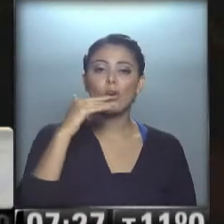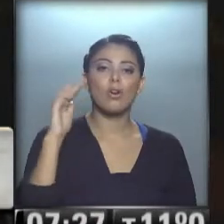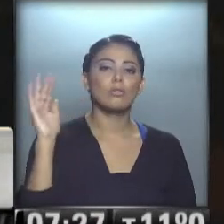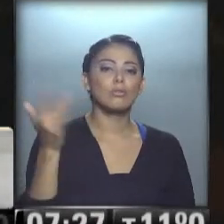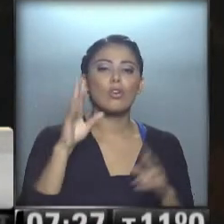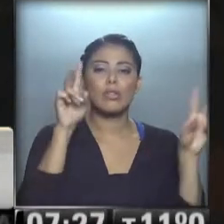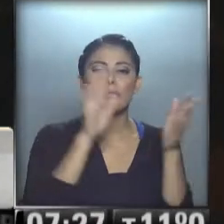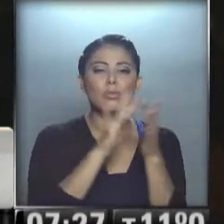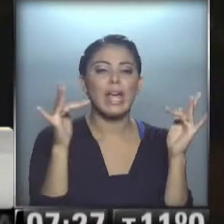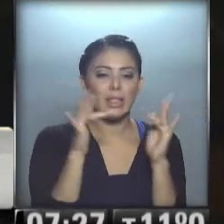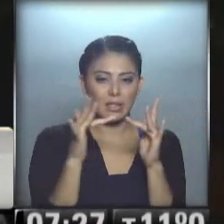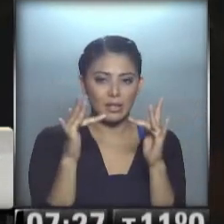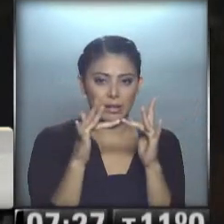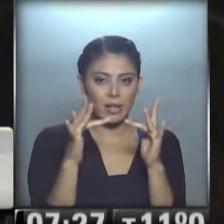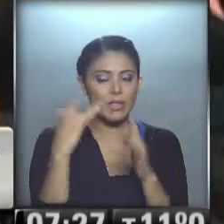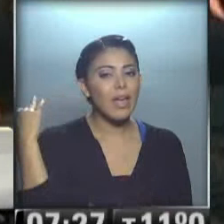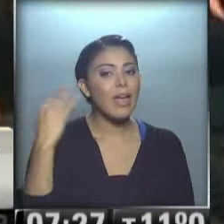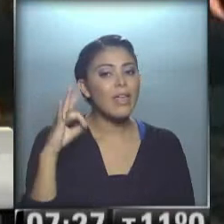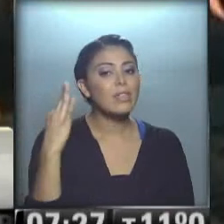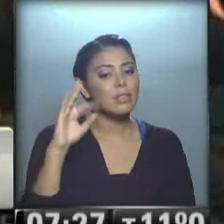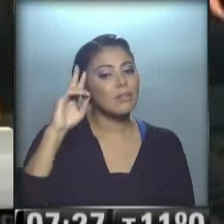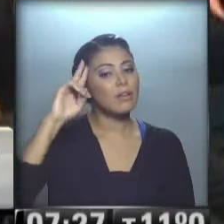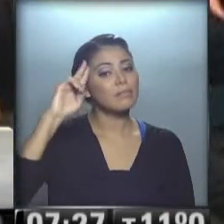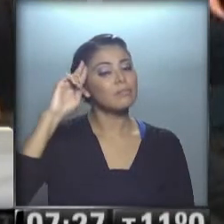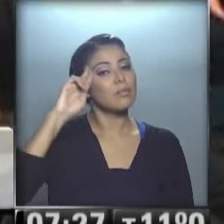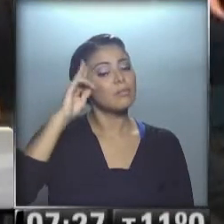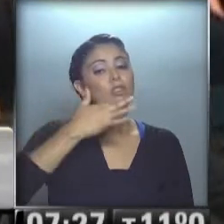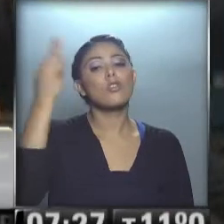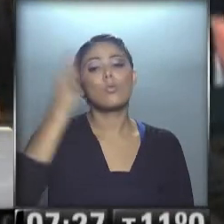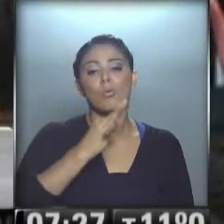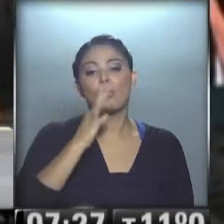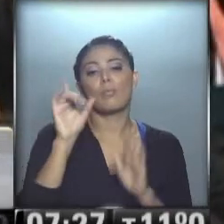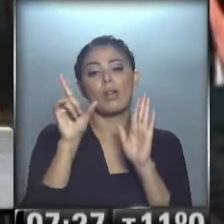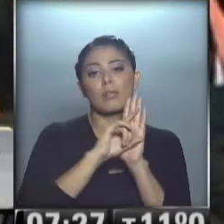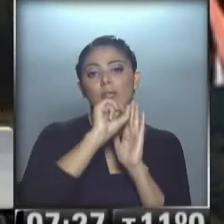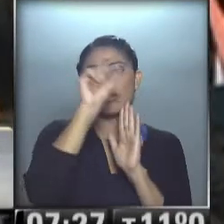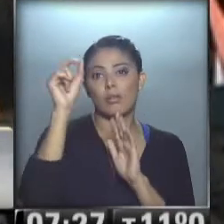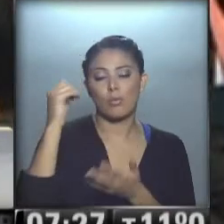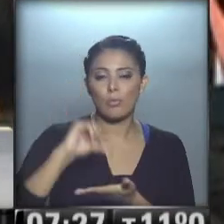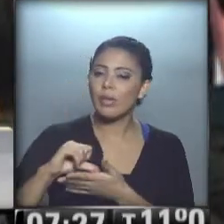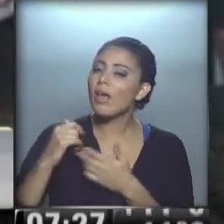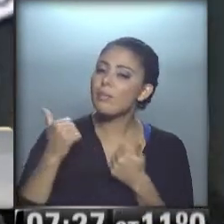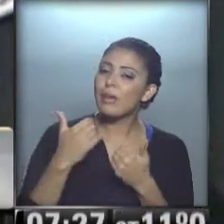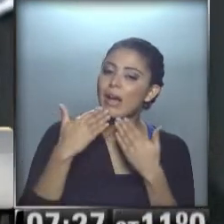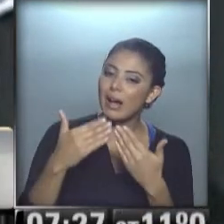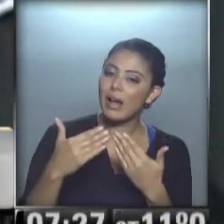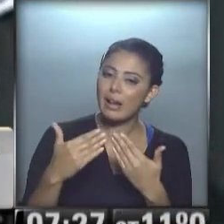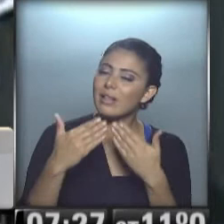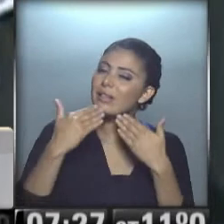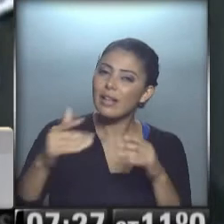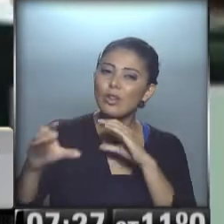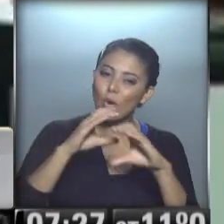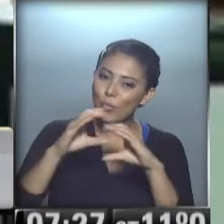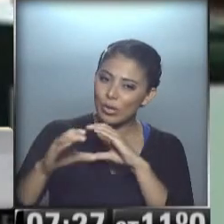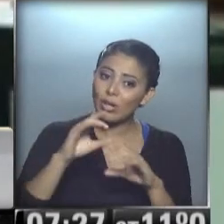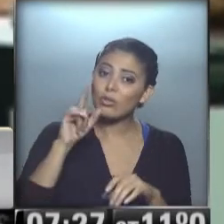de Internet tiene que respetar la soberanía de los países. Bien, Werner, le agradecemos muchísimo la comunicación y